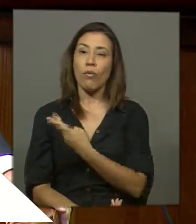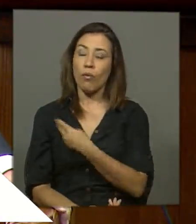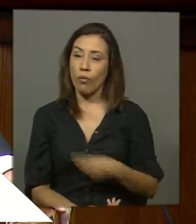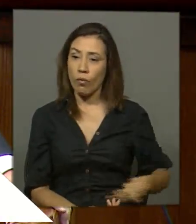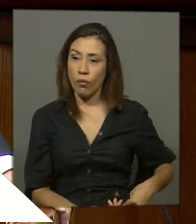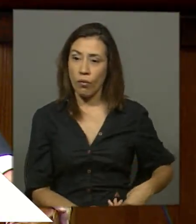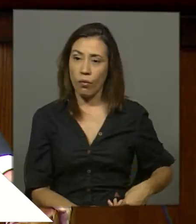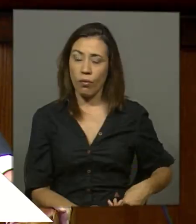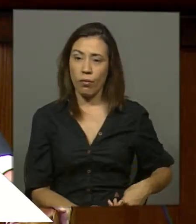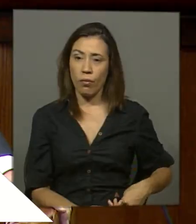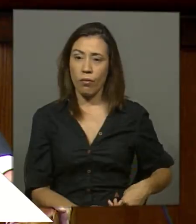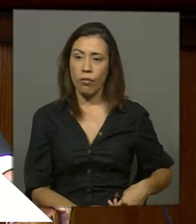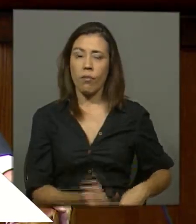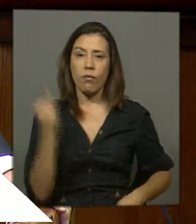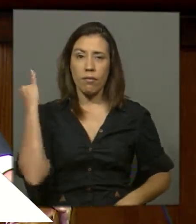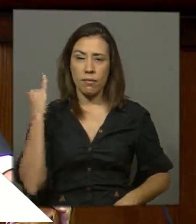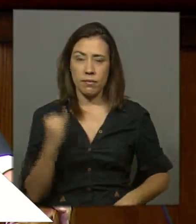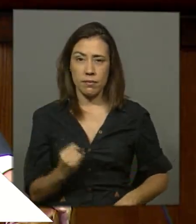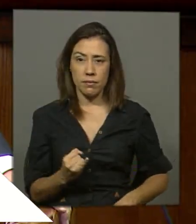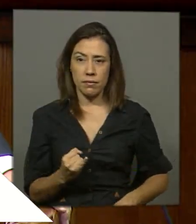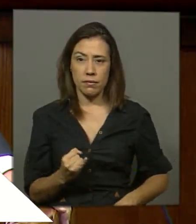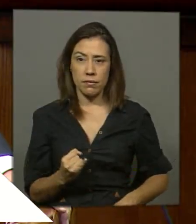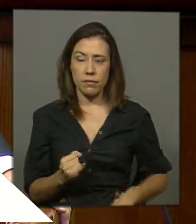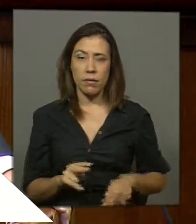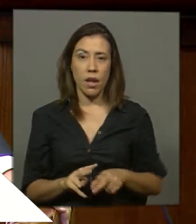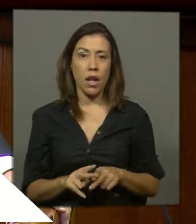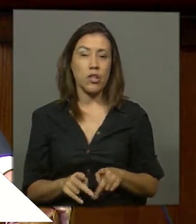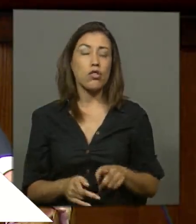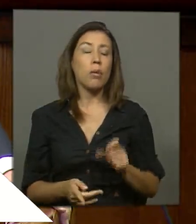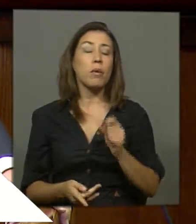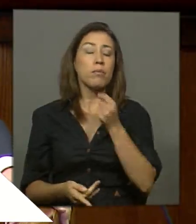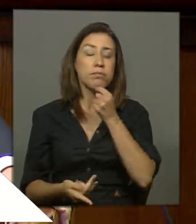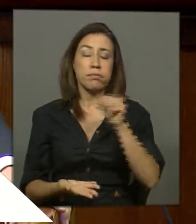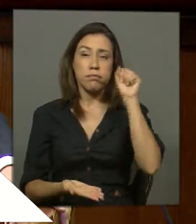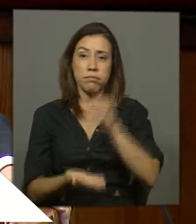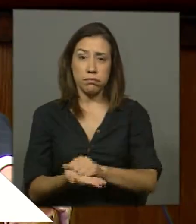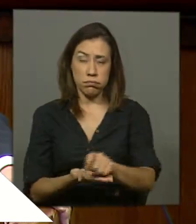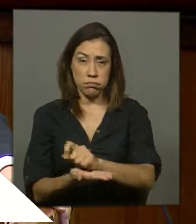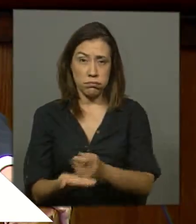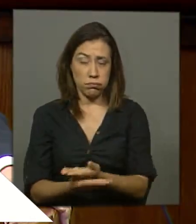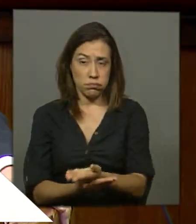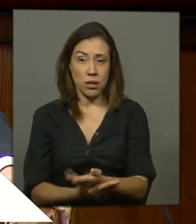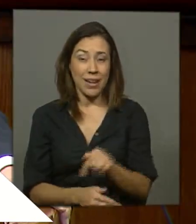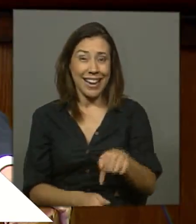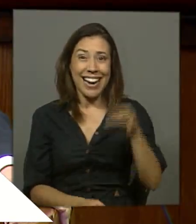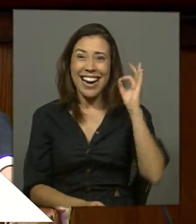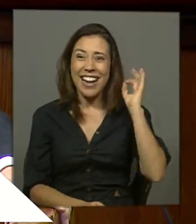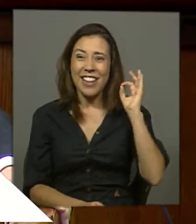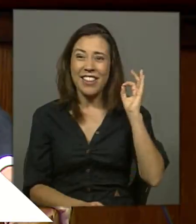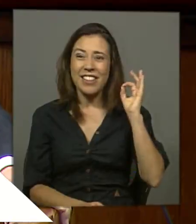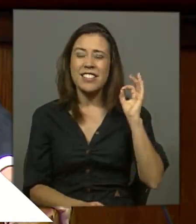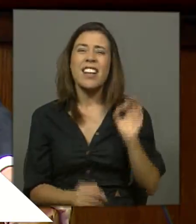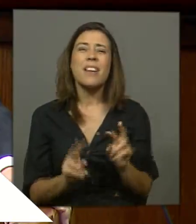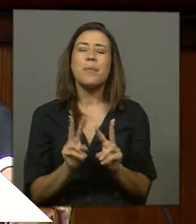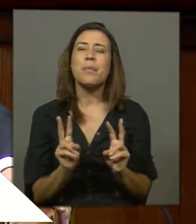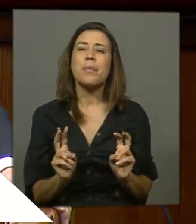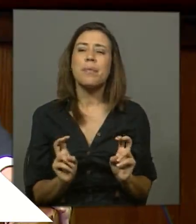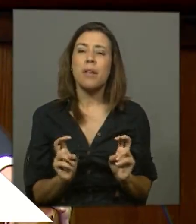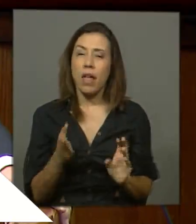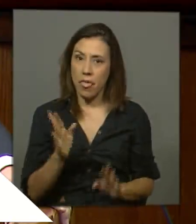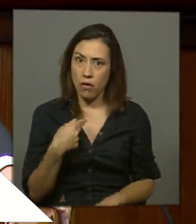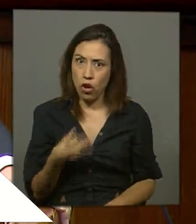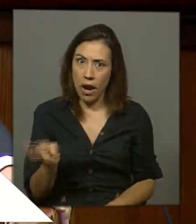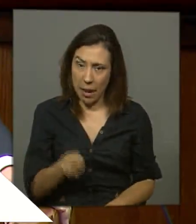tramitación no siempre ha actuado como querellante esta audiencia era tengo que